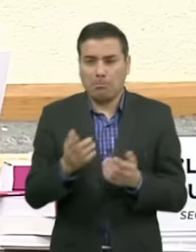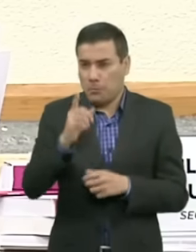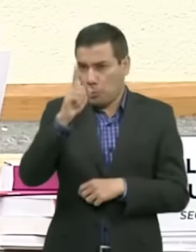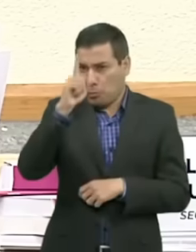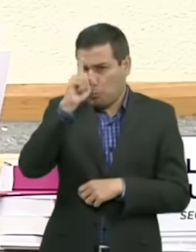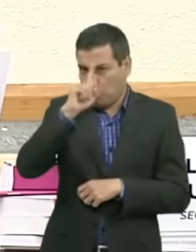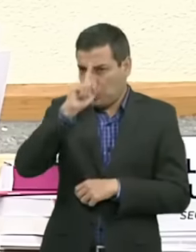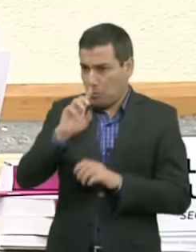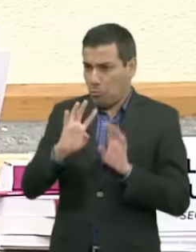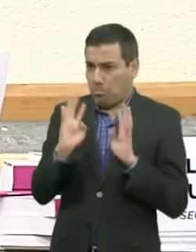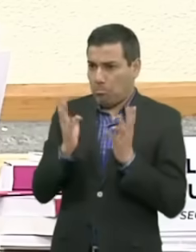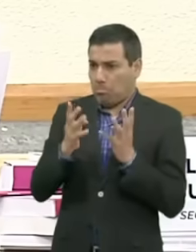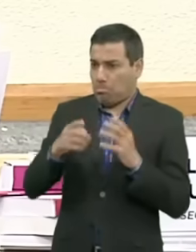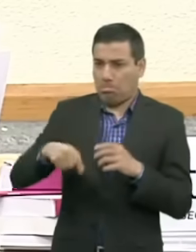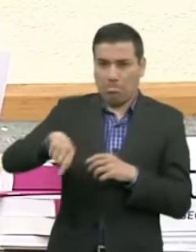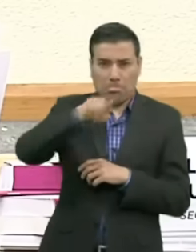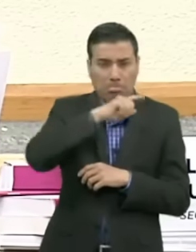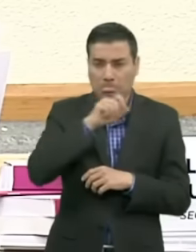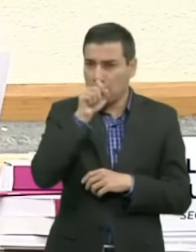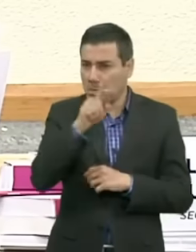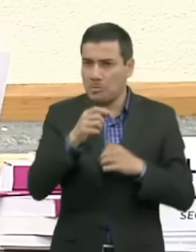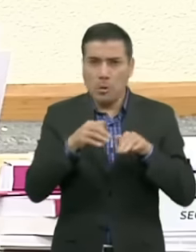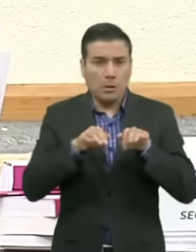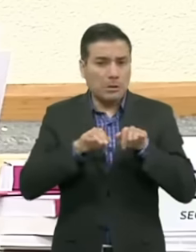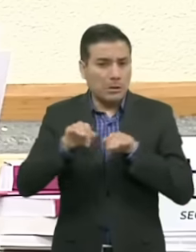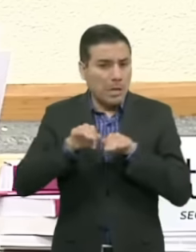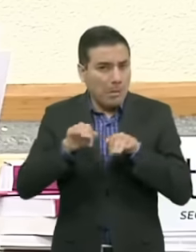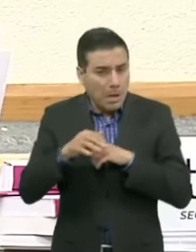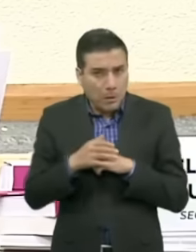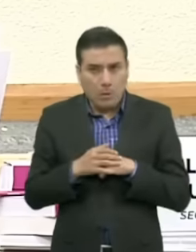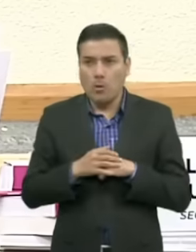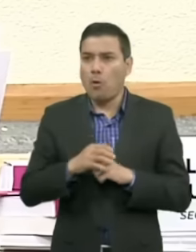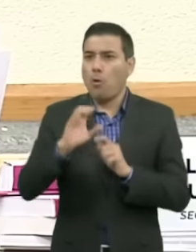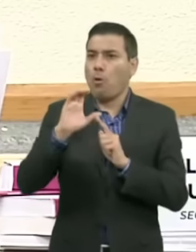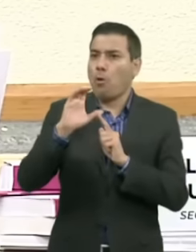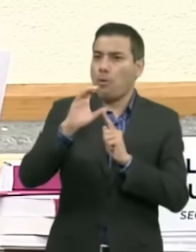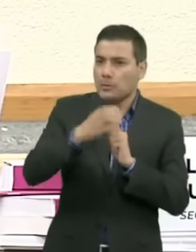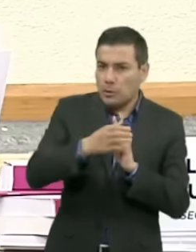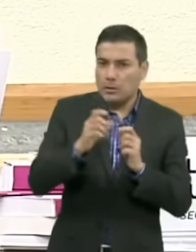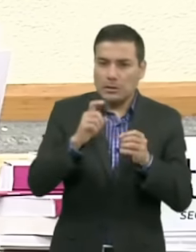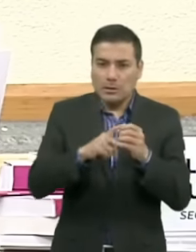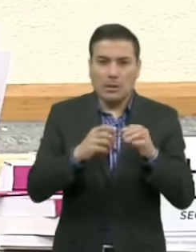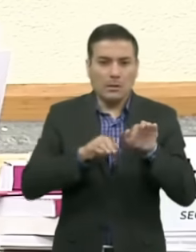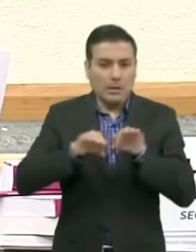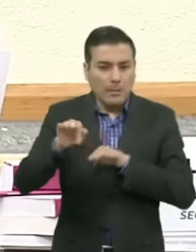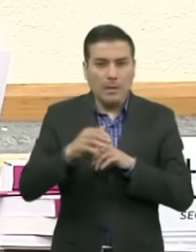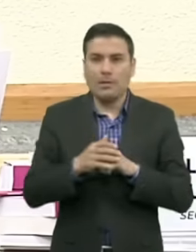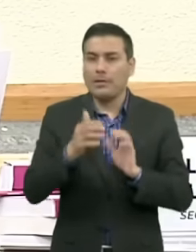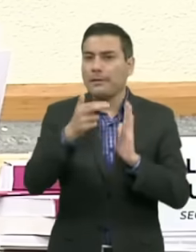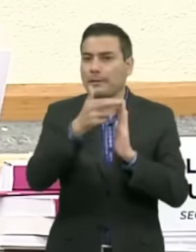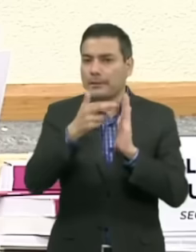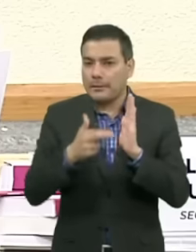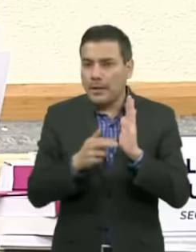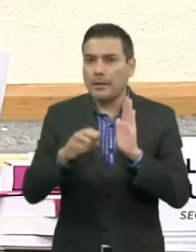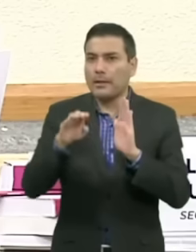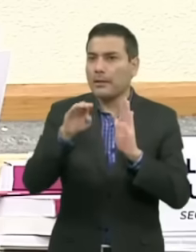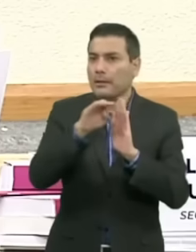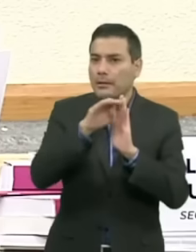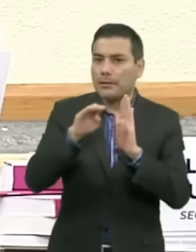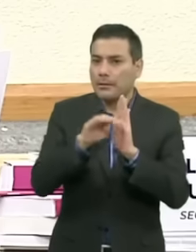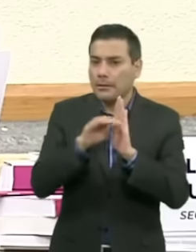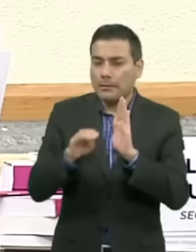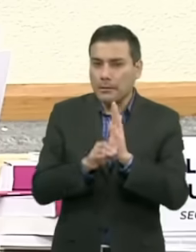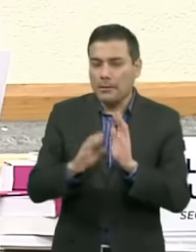los integrantes de este Consejo. Seguiremos aprobando reglamentos, lineamientos, acuerdos necesarios a fin de